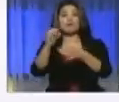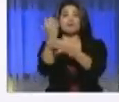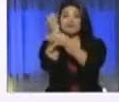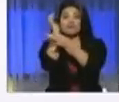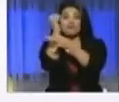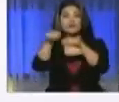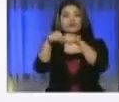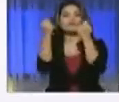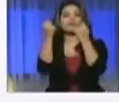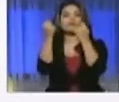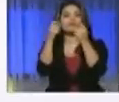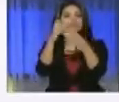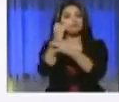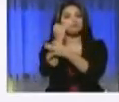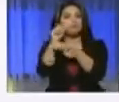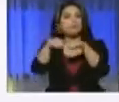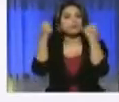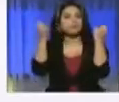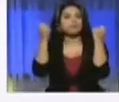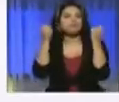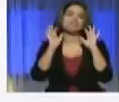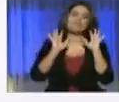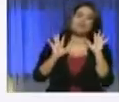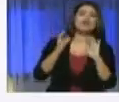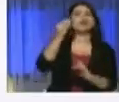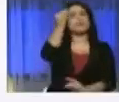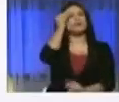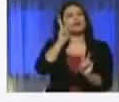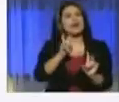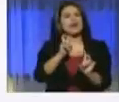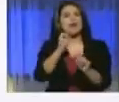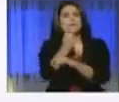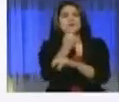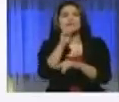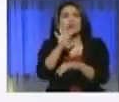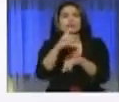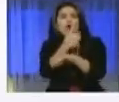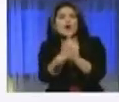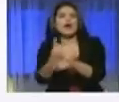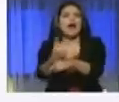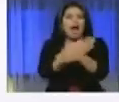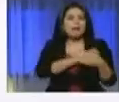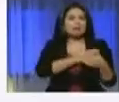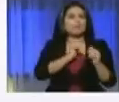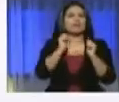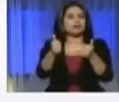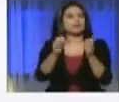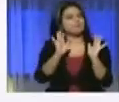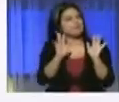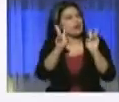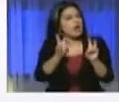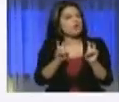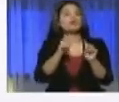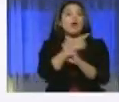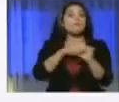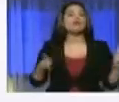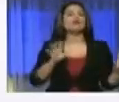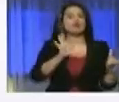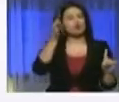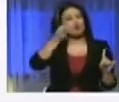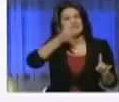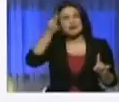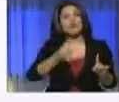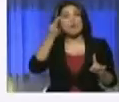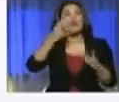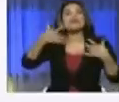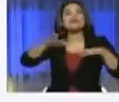seguro que Roelie por lo menos una plata nos traía, por lo menos. Sí. Otra muchacha de 18 años. Es la generación de oro. ¿De dónde